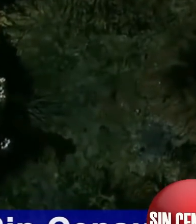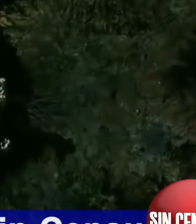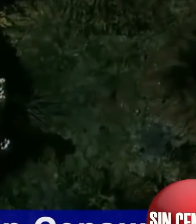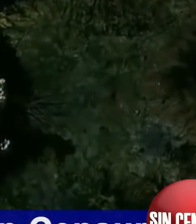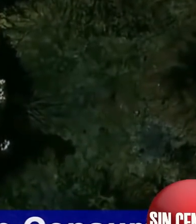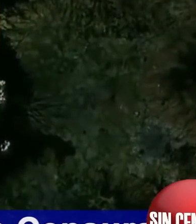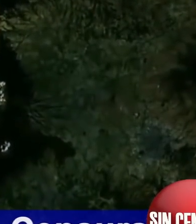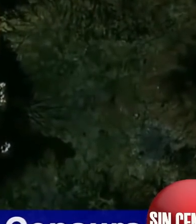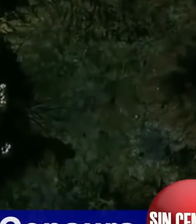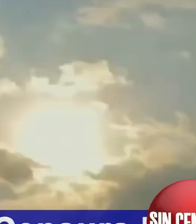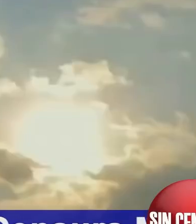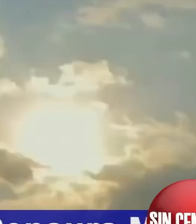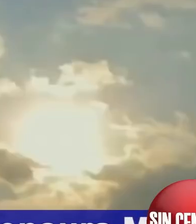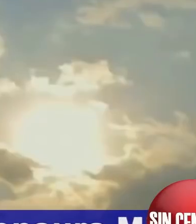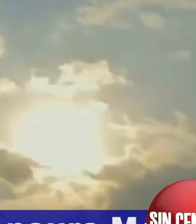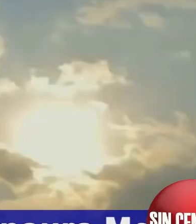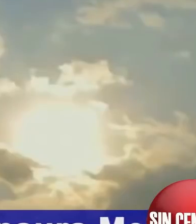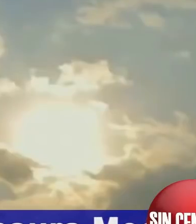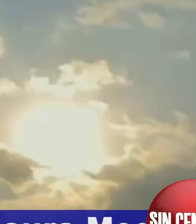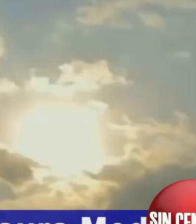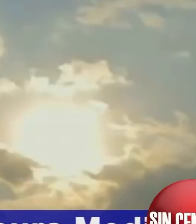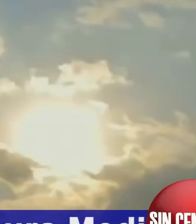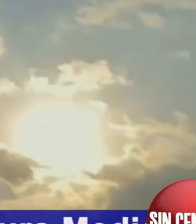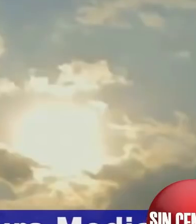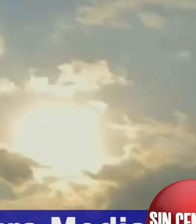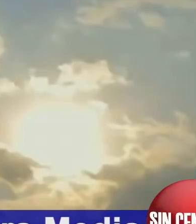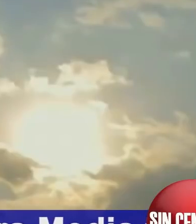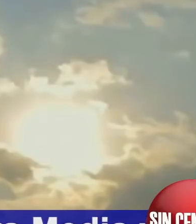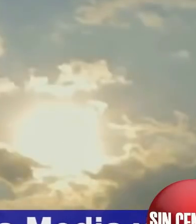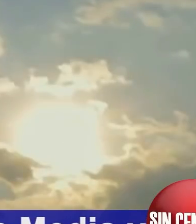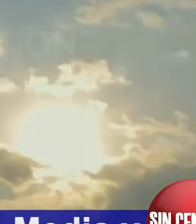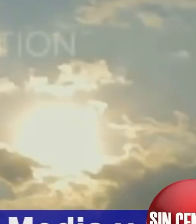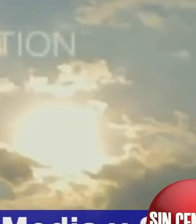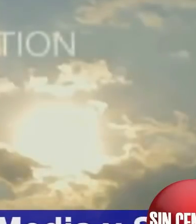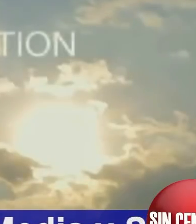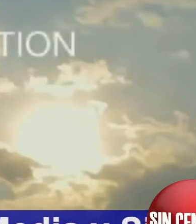una transformación vital al instaurar el sistema